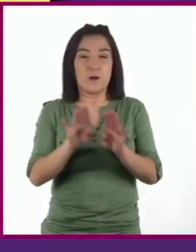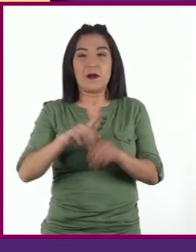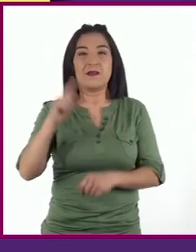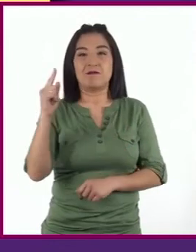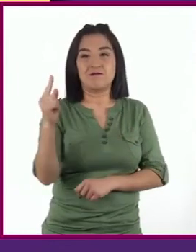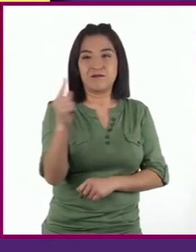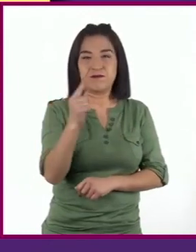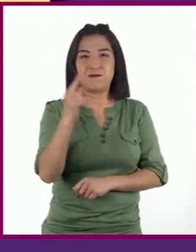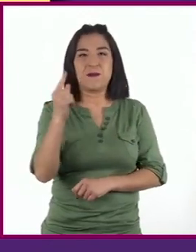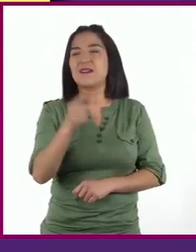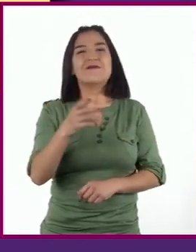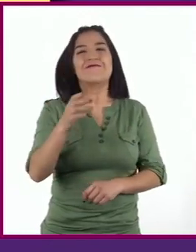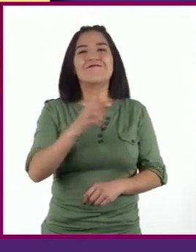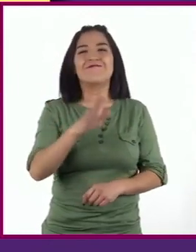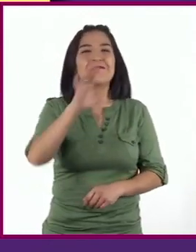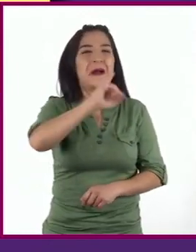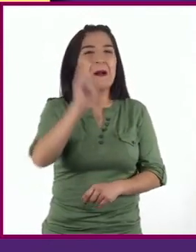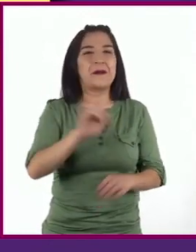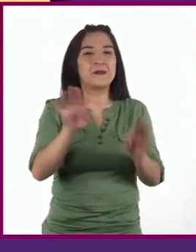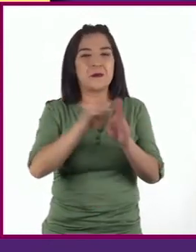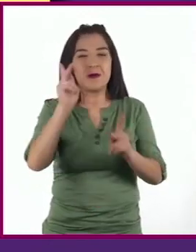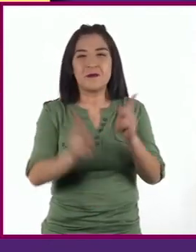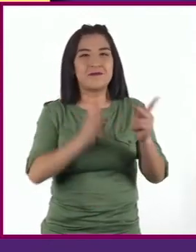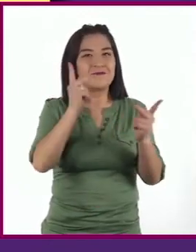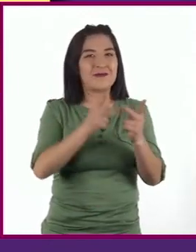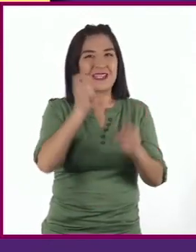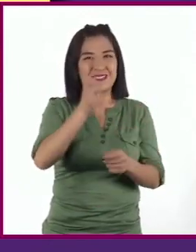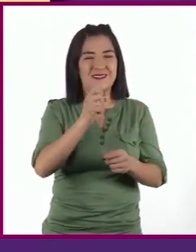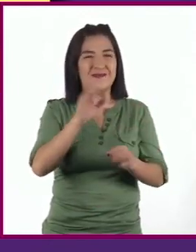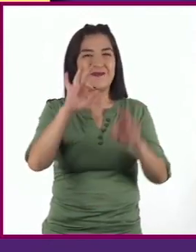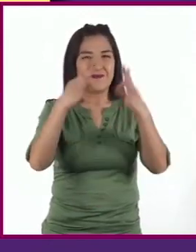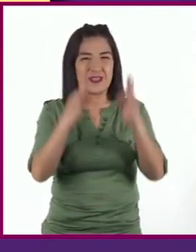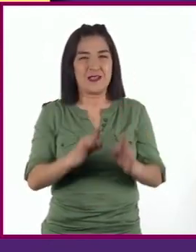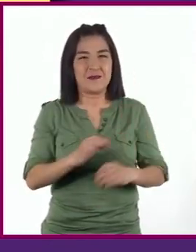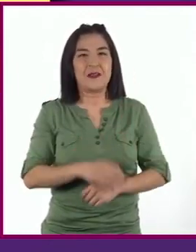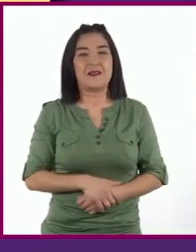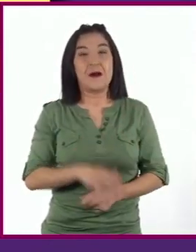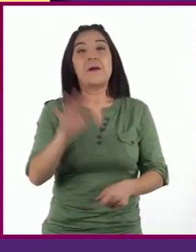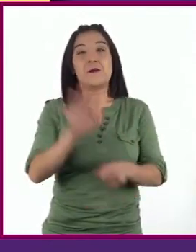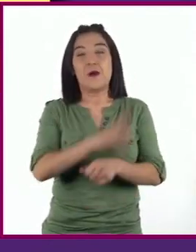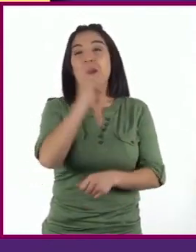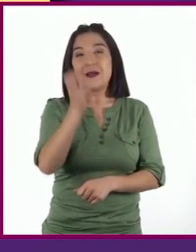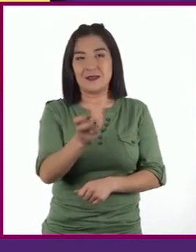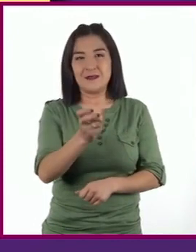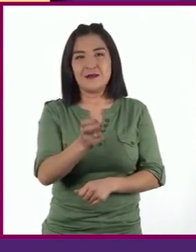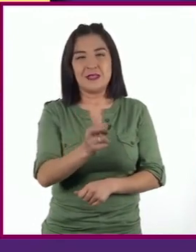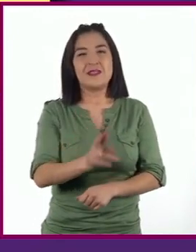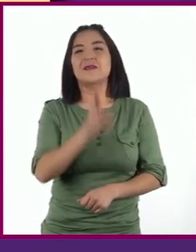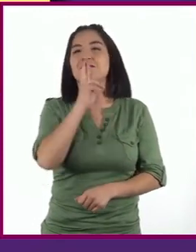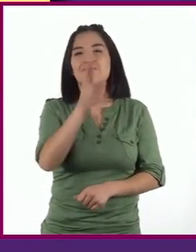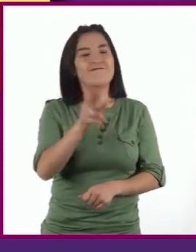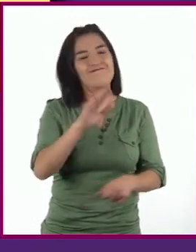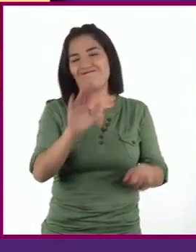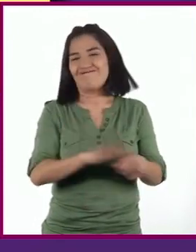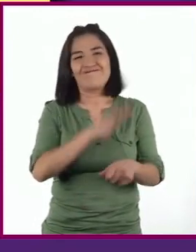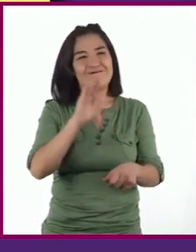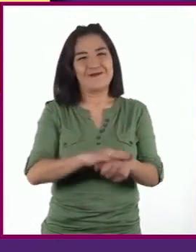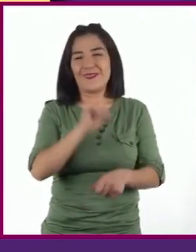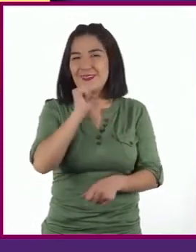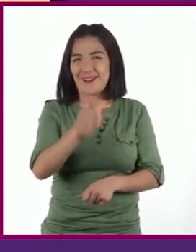figura, jamás coincidirá con la figura modelo. Por lo tanto, Esta es la respuesta que no coincide.